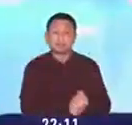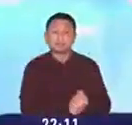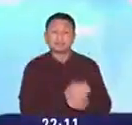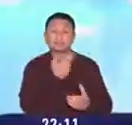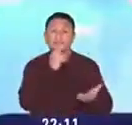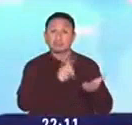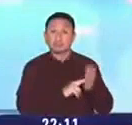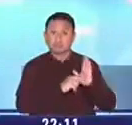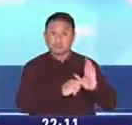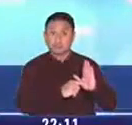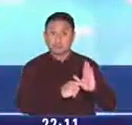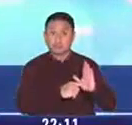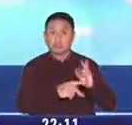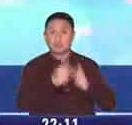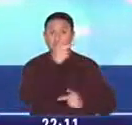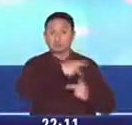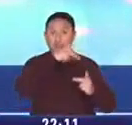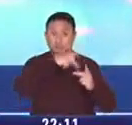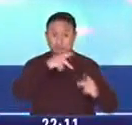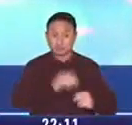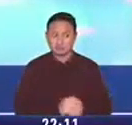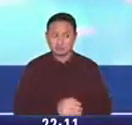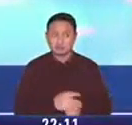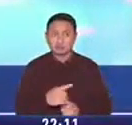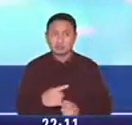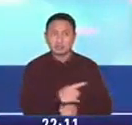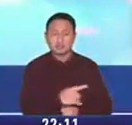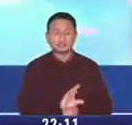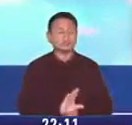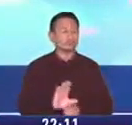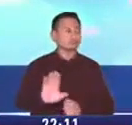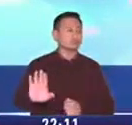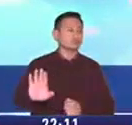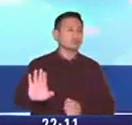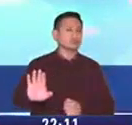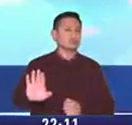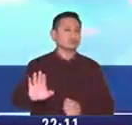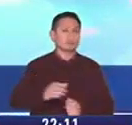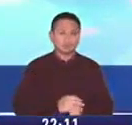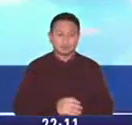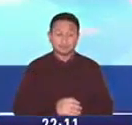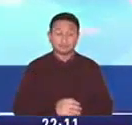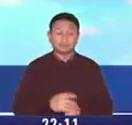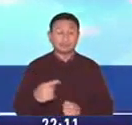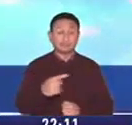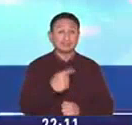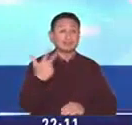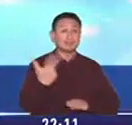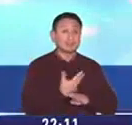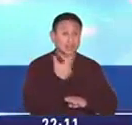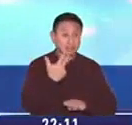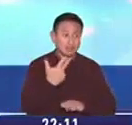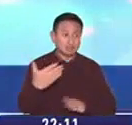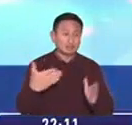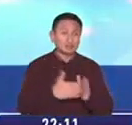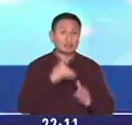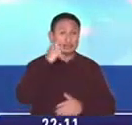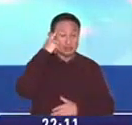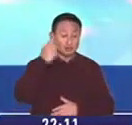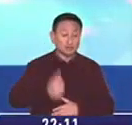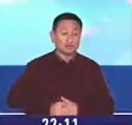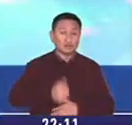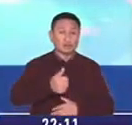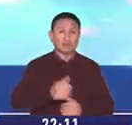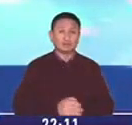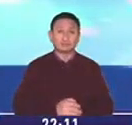comunicado, la prefectura de Esmeralda repudió el ataque criminal. Este es el tercer evento en contra del gobierno provincial